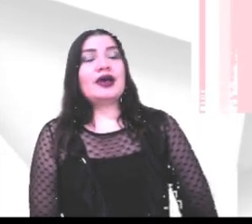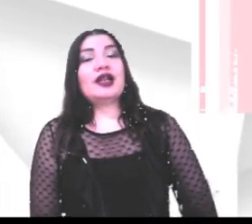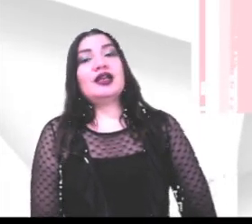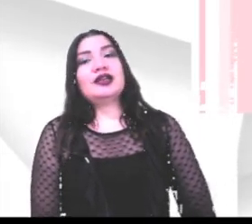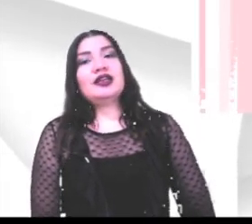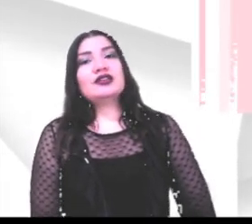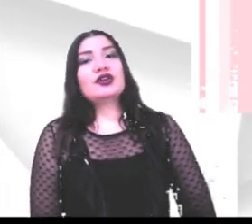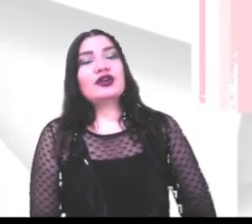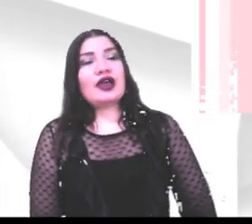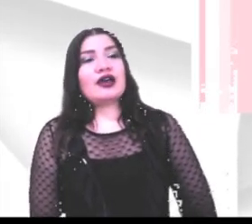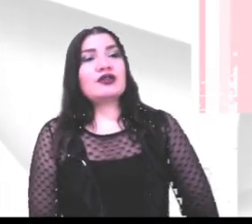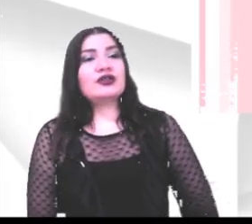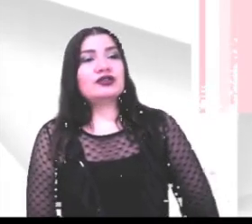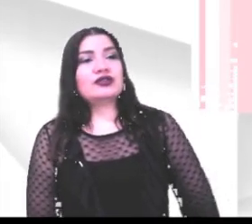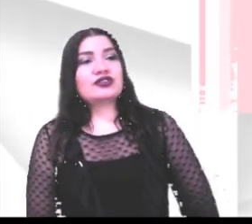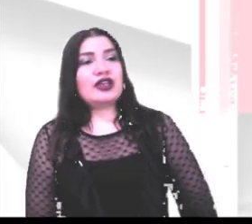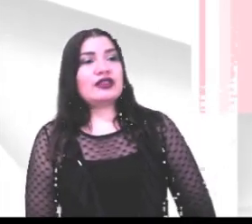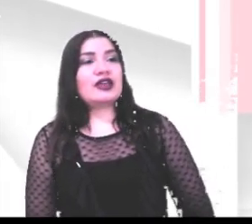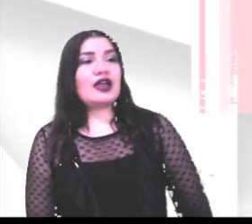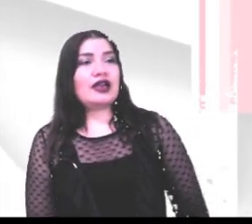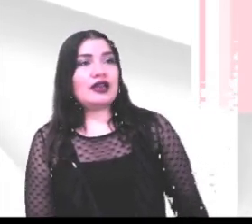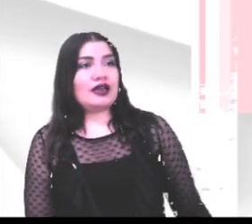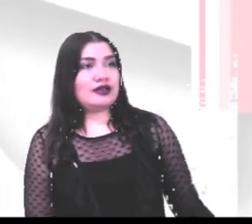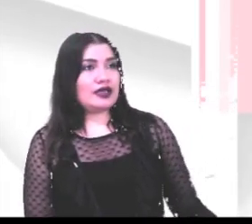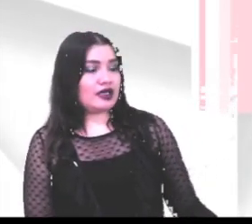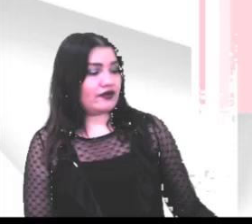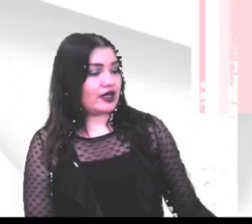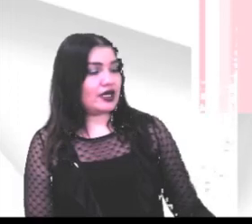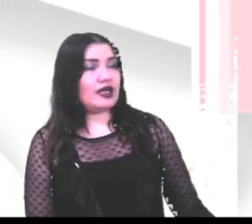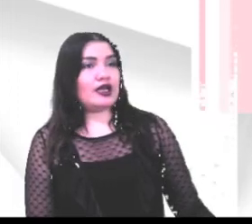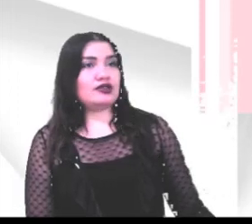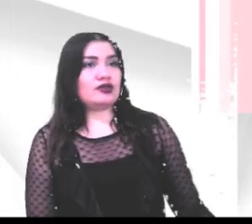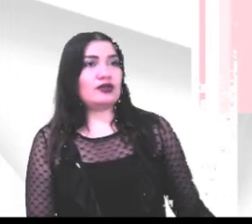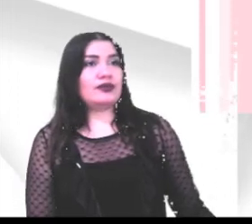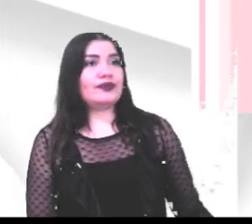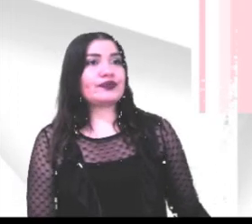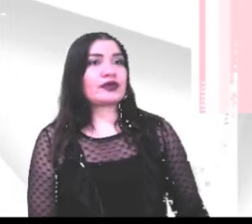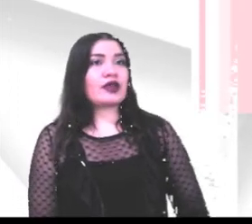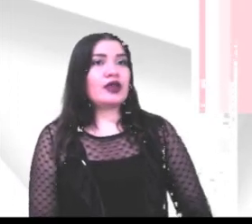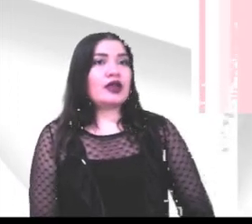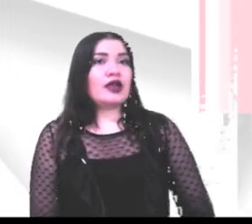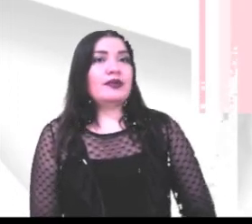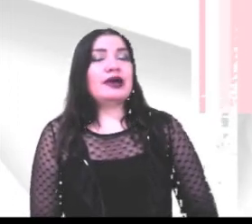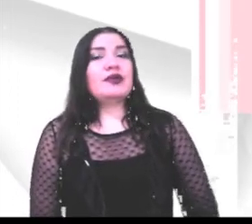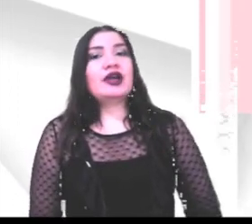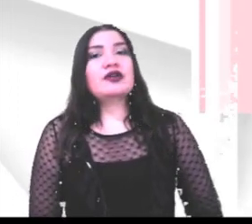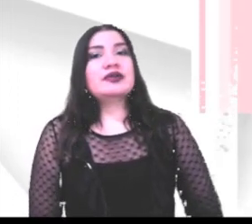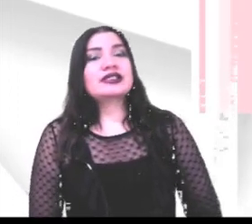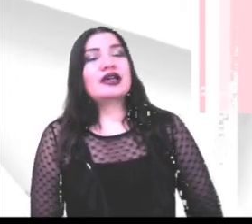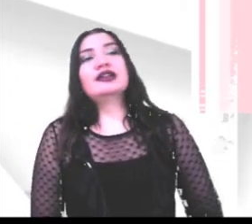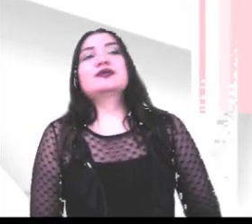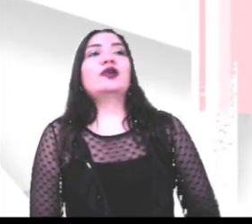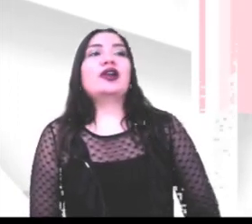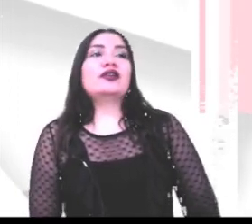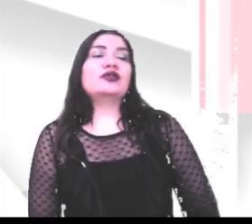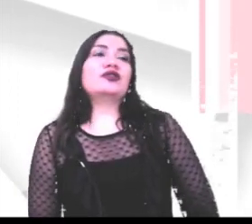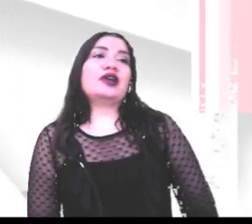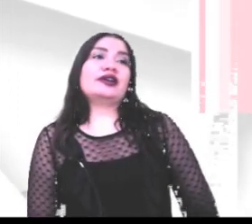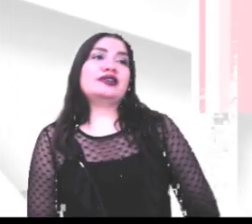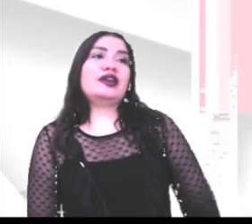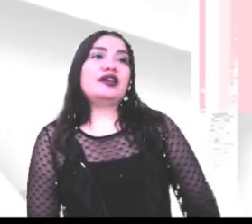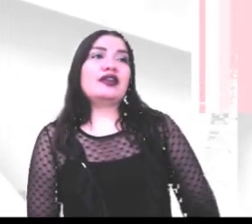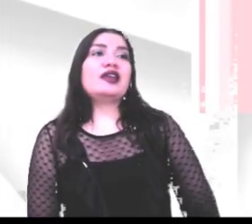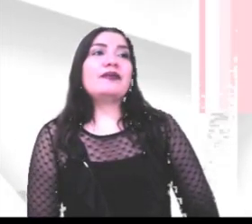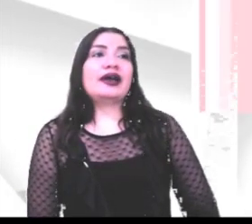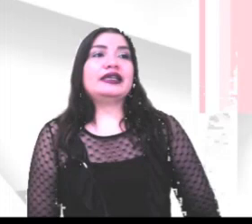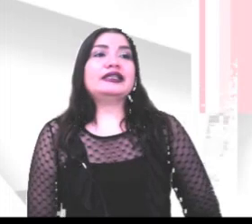para el quinto grado docente alejandra llevar al lapso vamos a comenzar explorando con